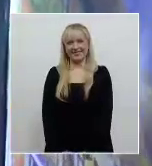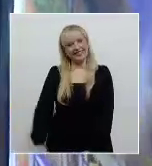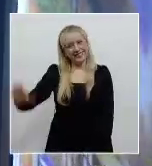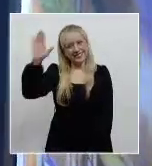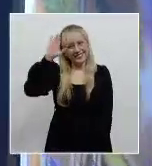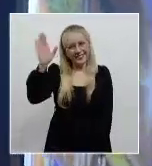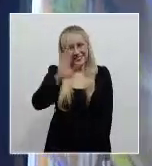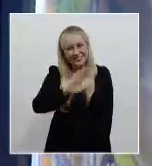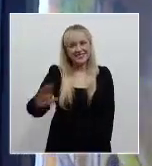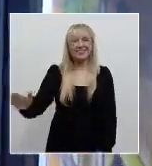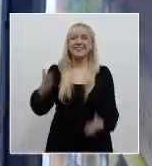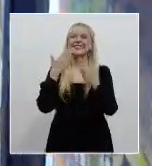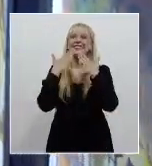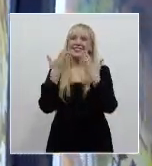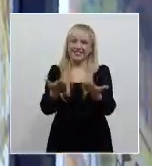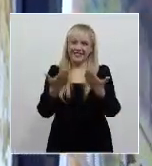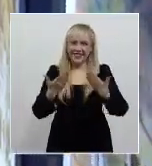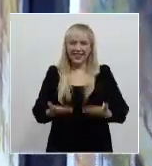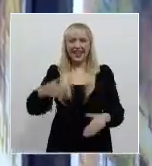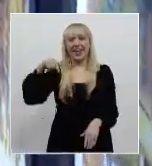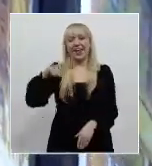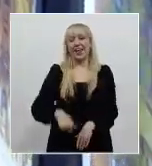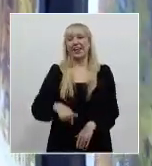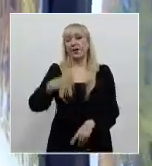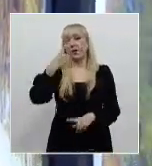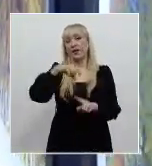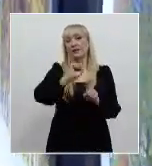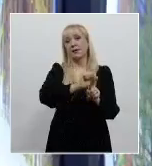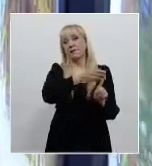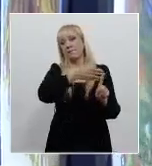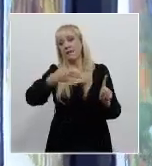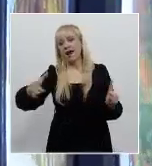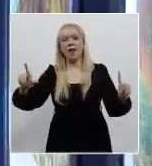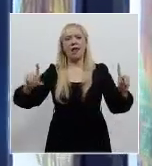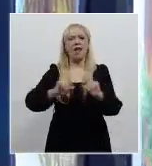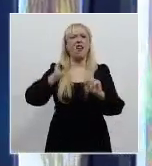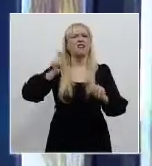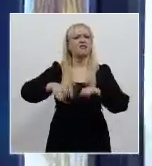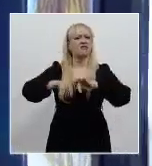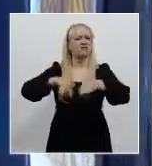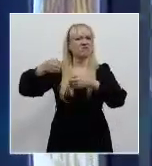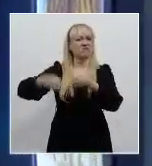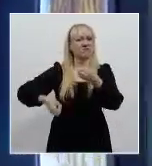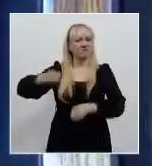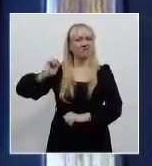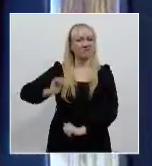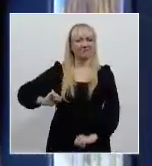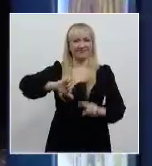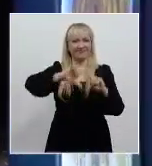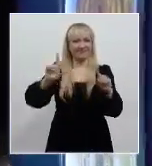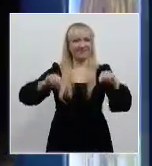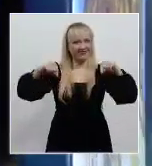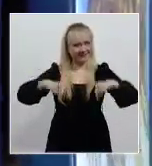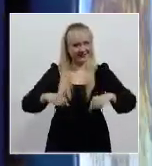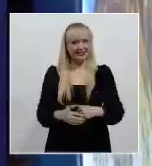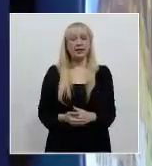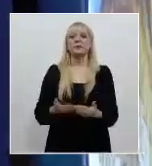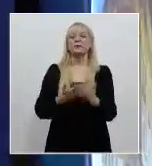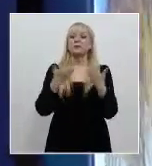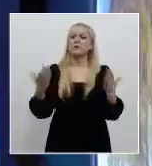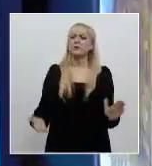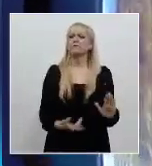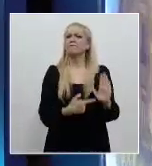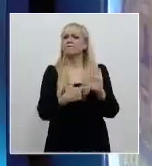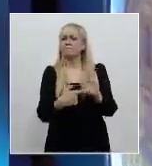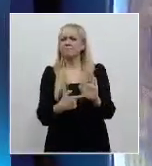Hola, ¿qué tal? Bienvenida, bienvenido a Semanario Judicial, resumen de noticias del Poder Judicial de la Federación. En los próximos minutos